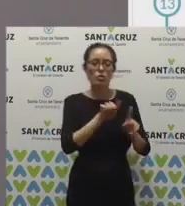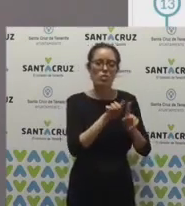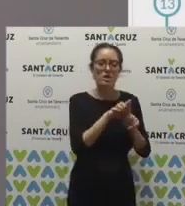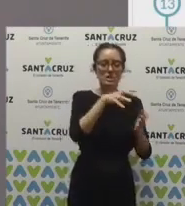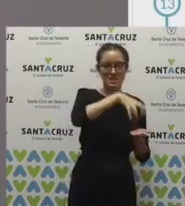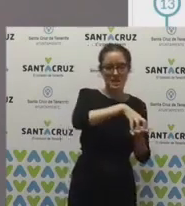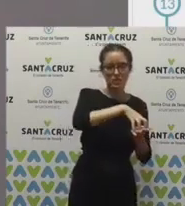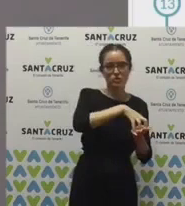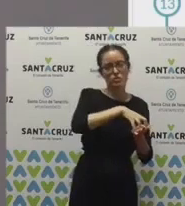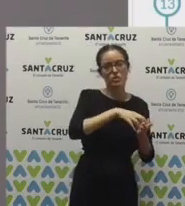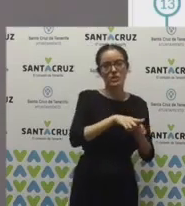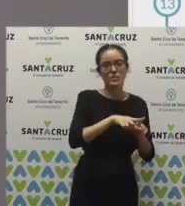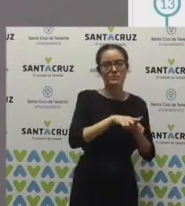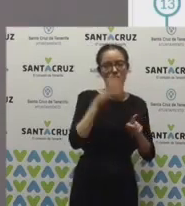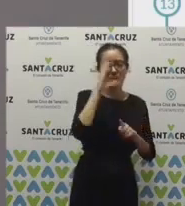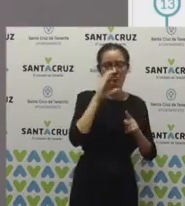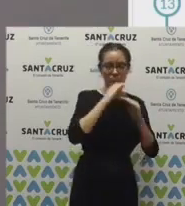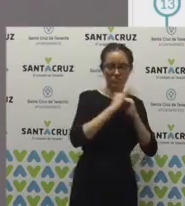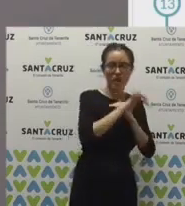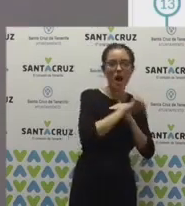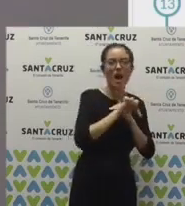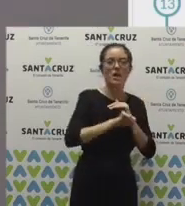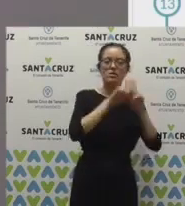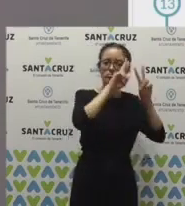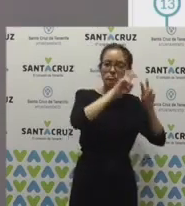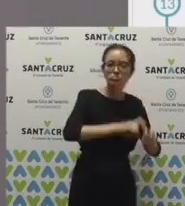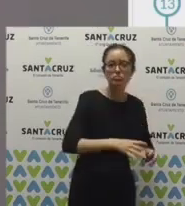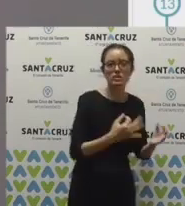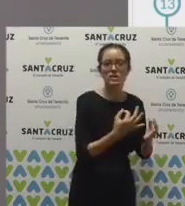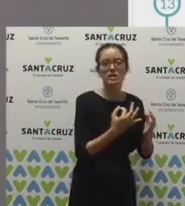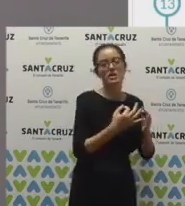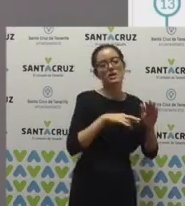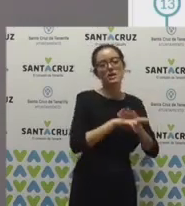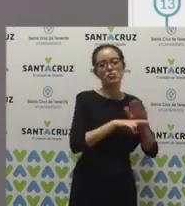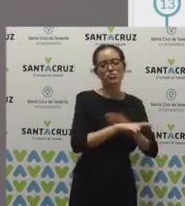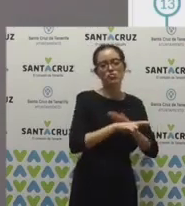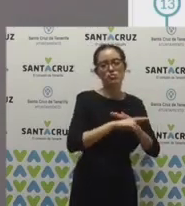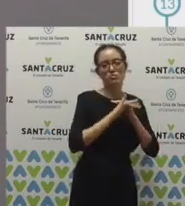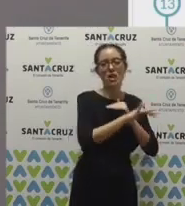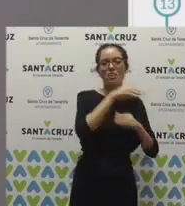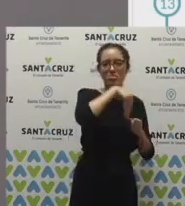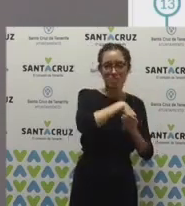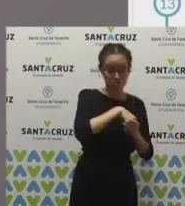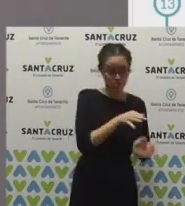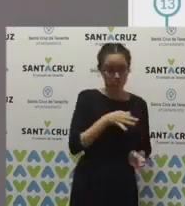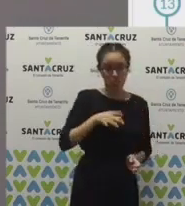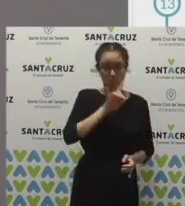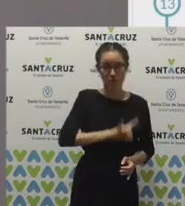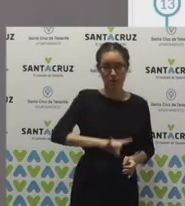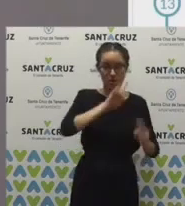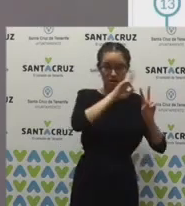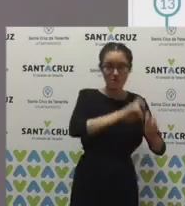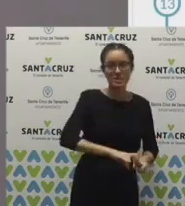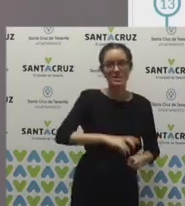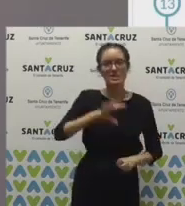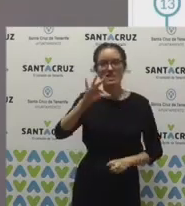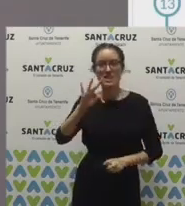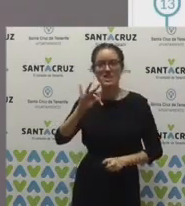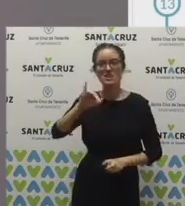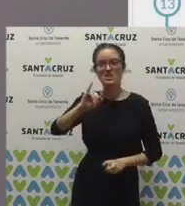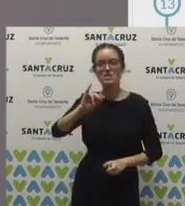institución científica puntera que estudia los recursos marinos en el archipiélago el juve o